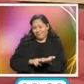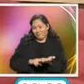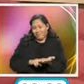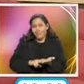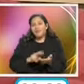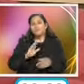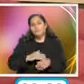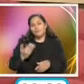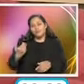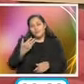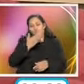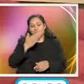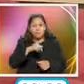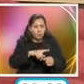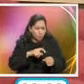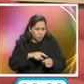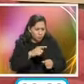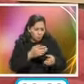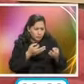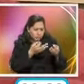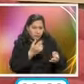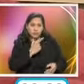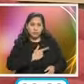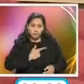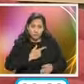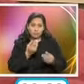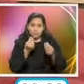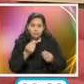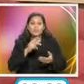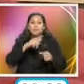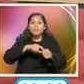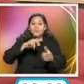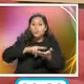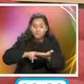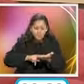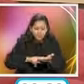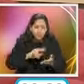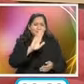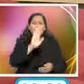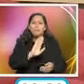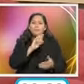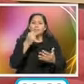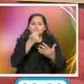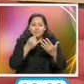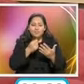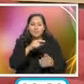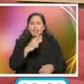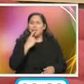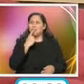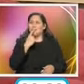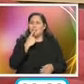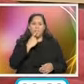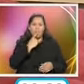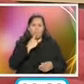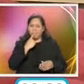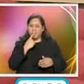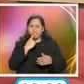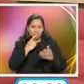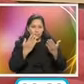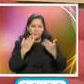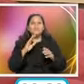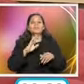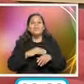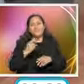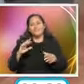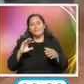los colores es algo que llaman mucho a los niños y el verde es como sinónimo de insípido, ¿no? Porque lo relacionamos a